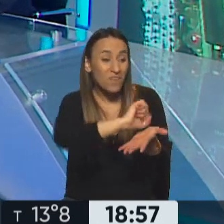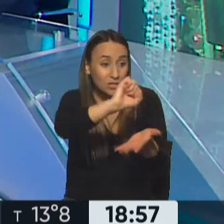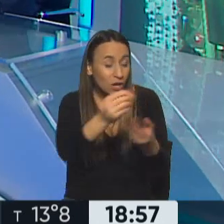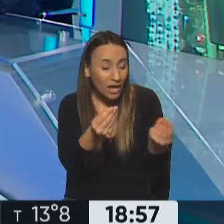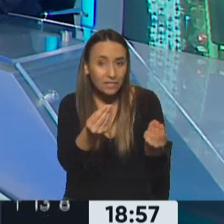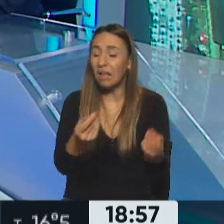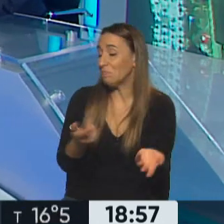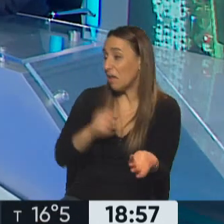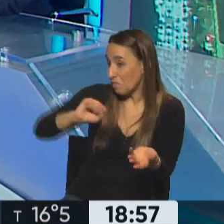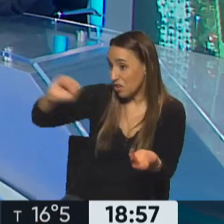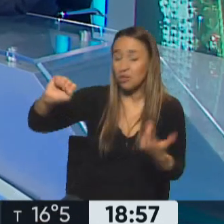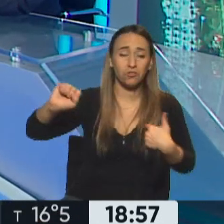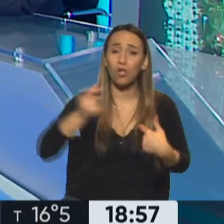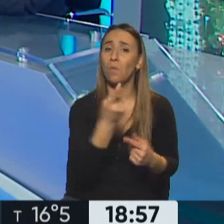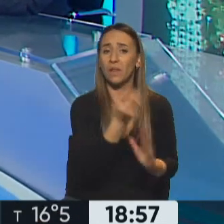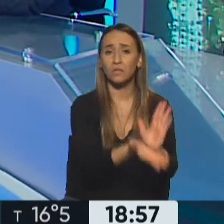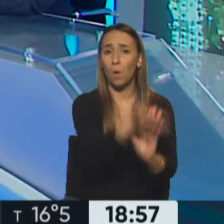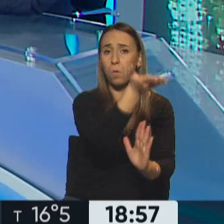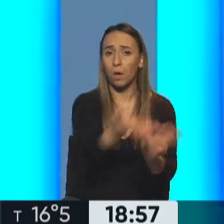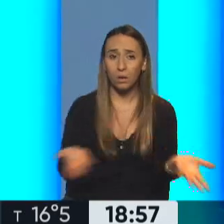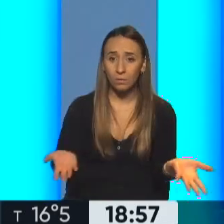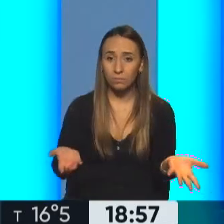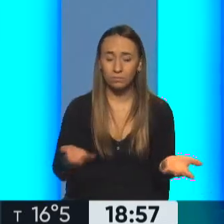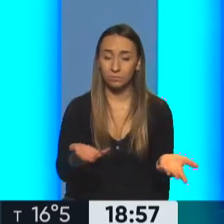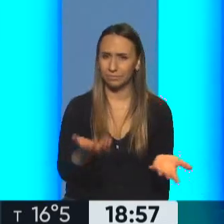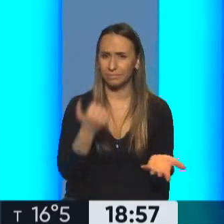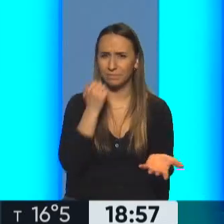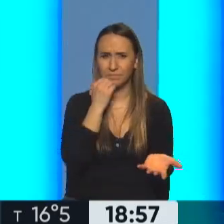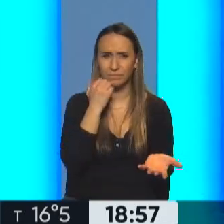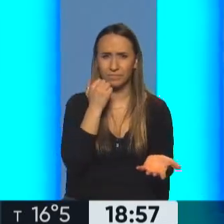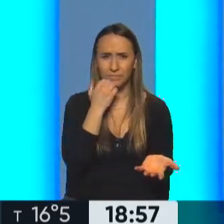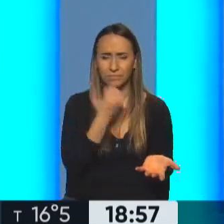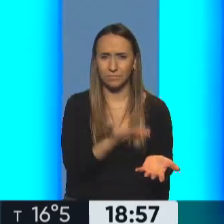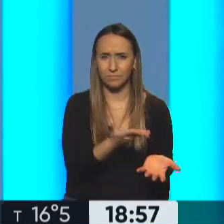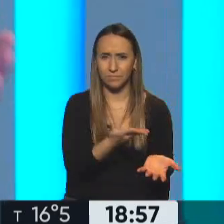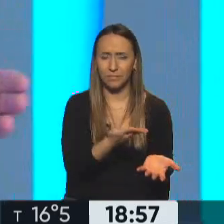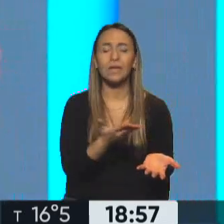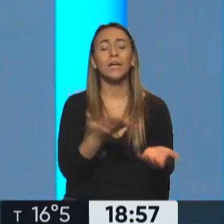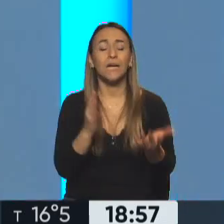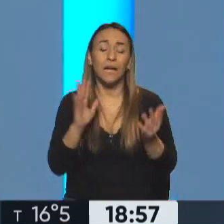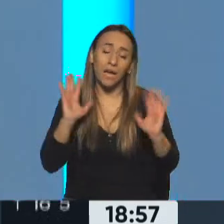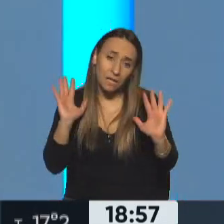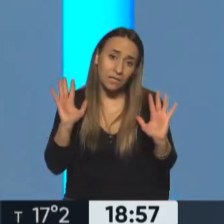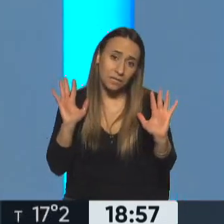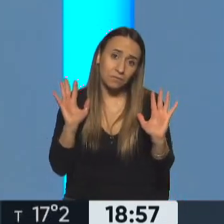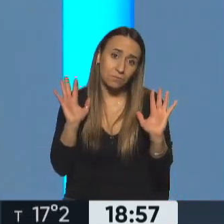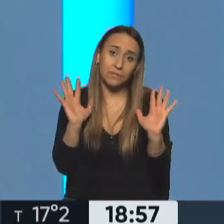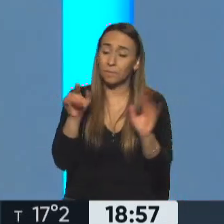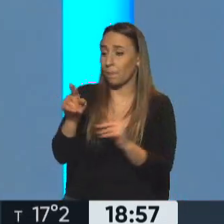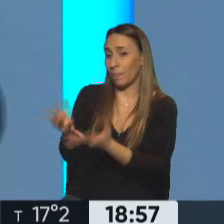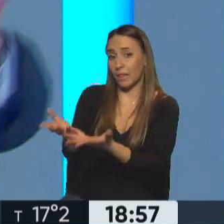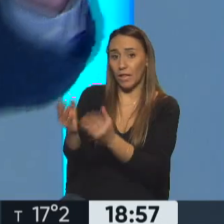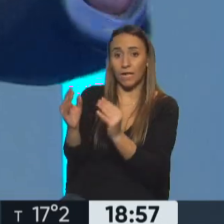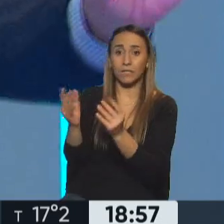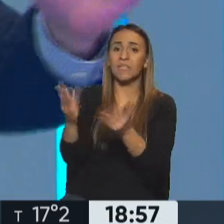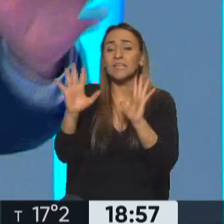yo remarco, te decía Brown hipócritamente. A lo mejor el querido asiático que tenés en la